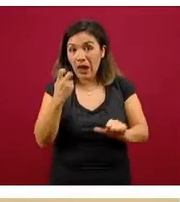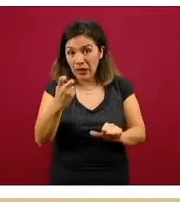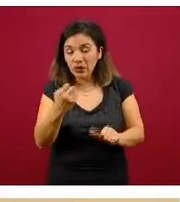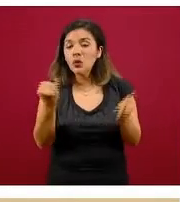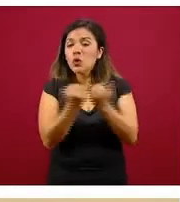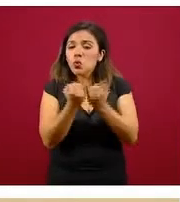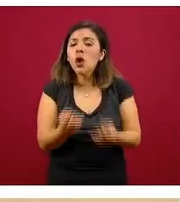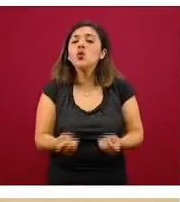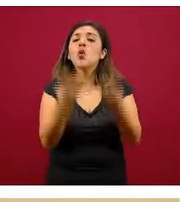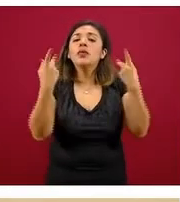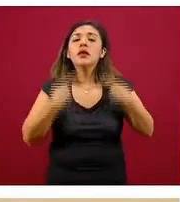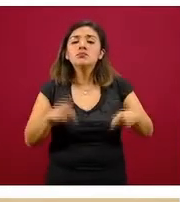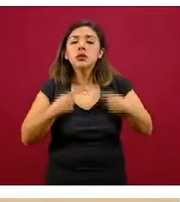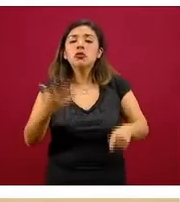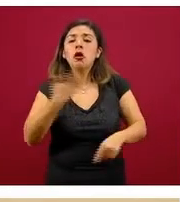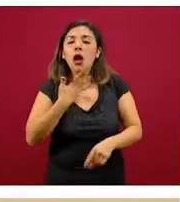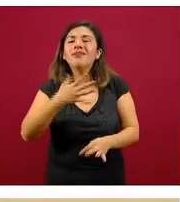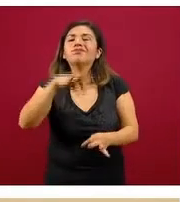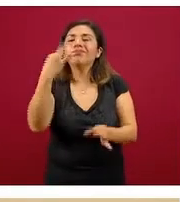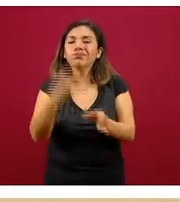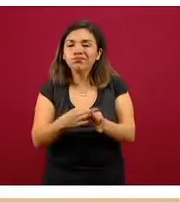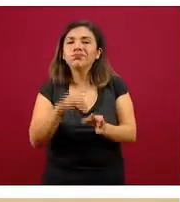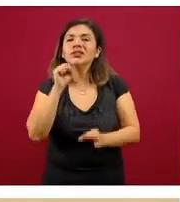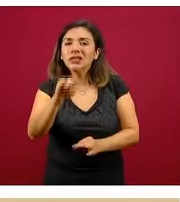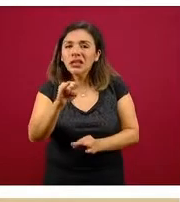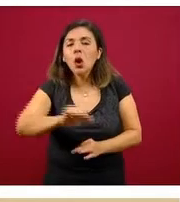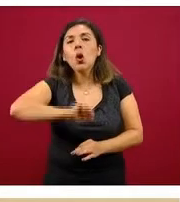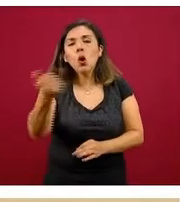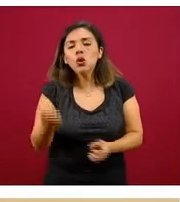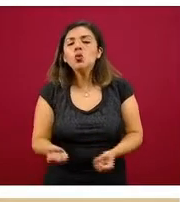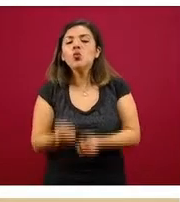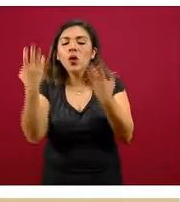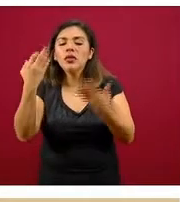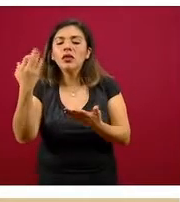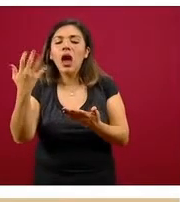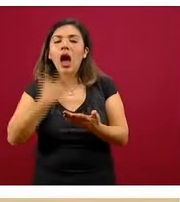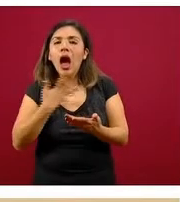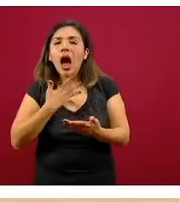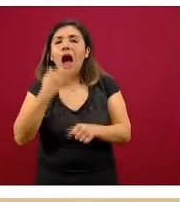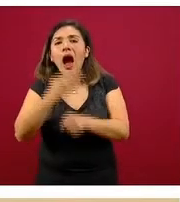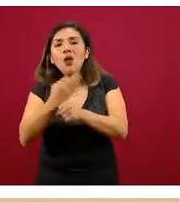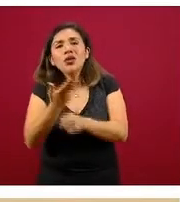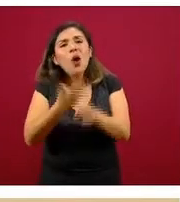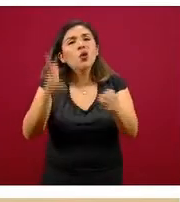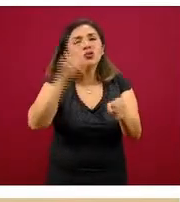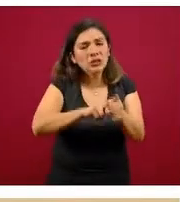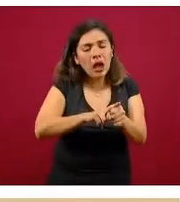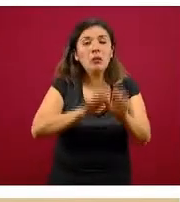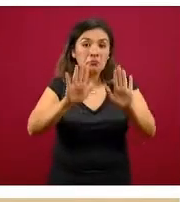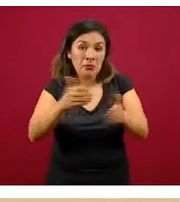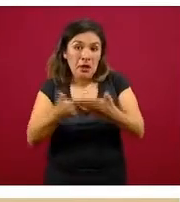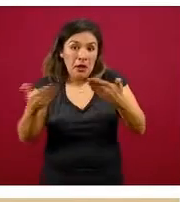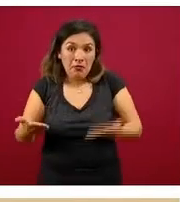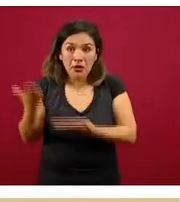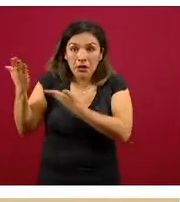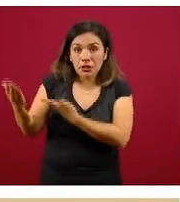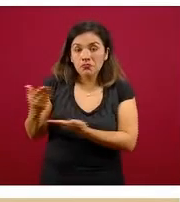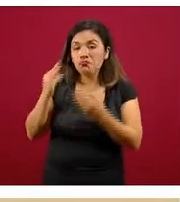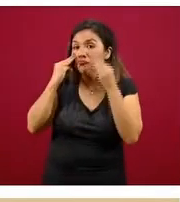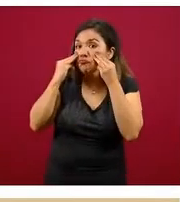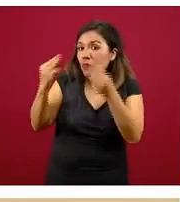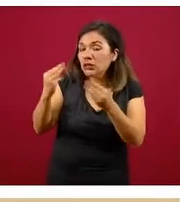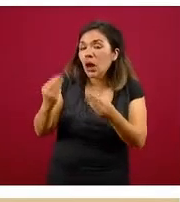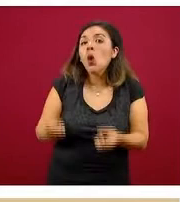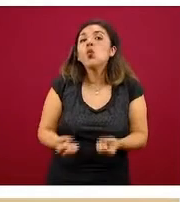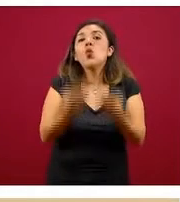estadísticas de cuántas personas se han confirmado, en su momento cuántas están cursando una hospitalización. Bueno, aquí tenemos el